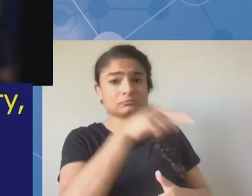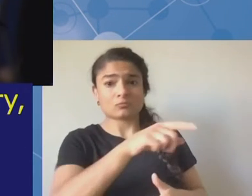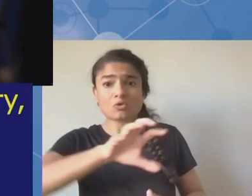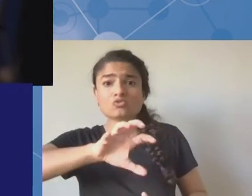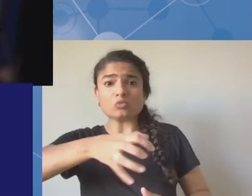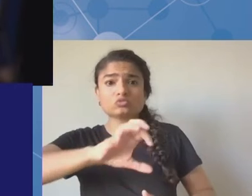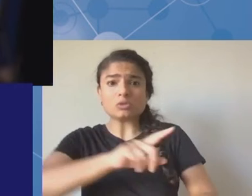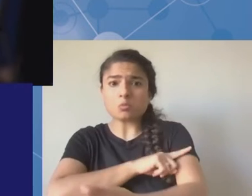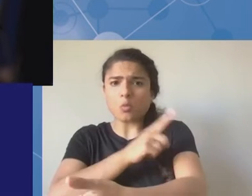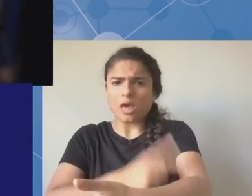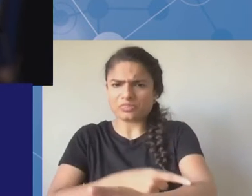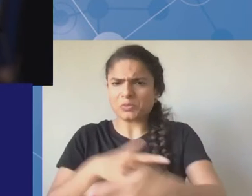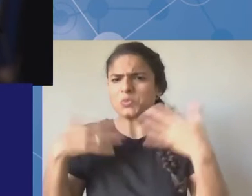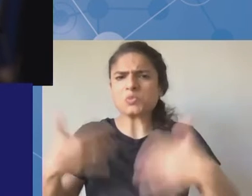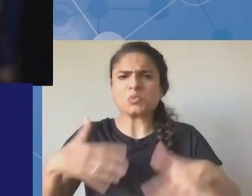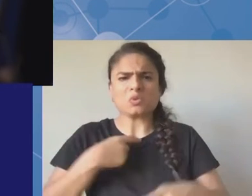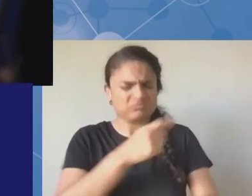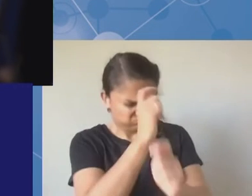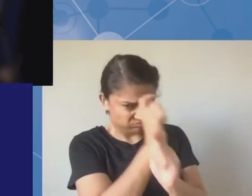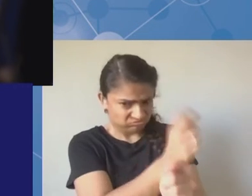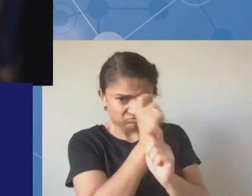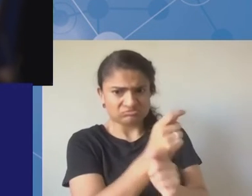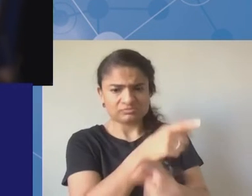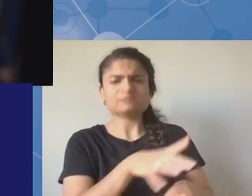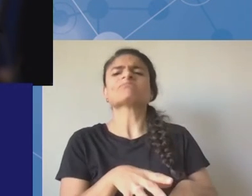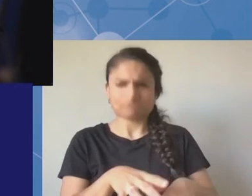Quiero también agradecer a Polonia como país anfitrión.